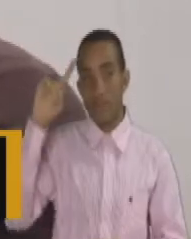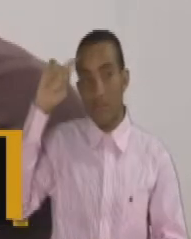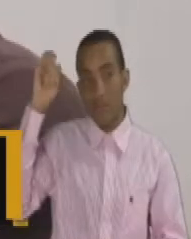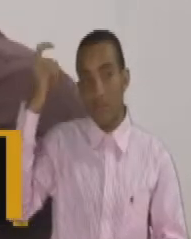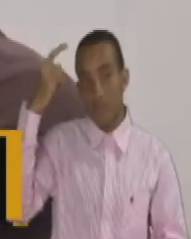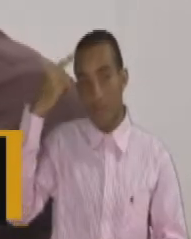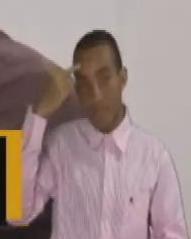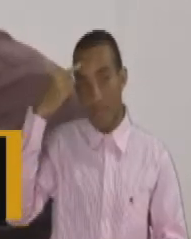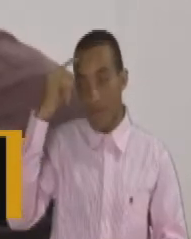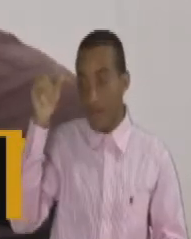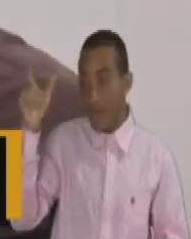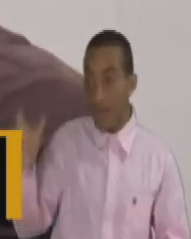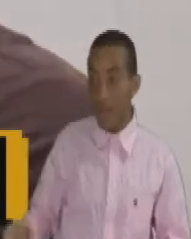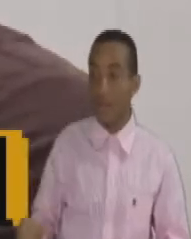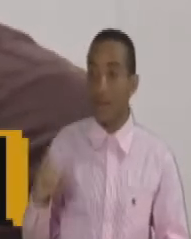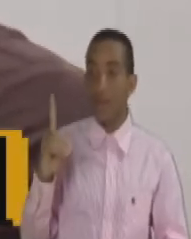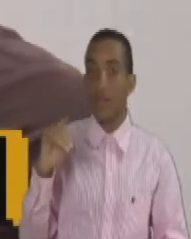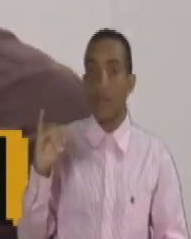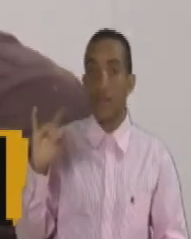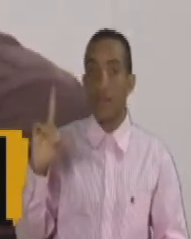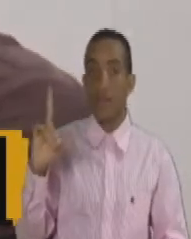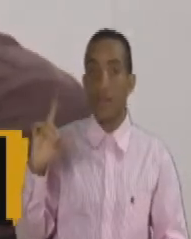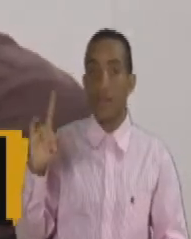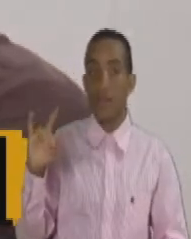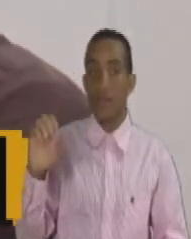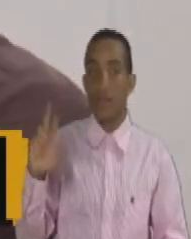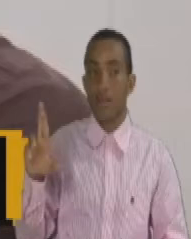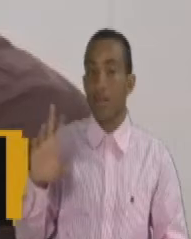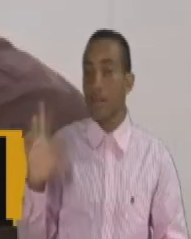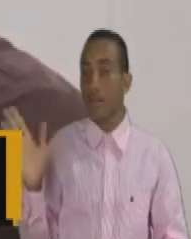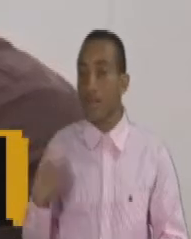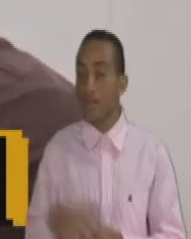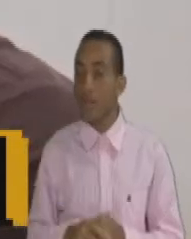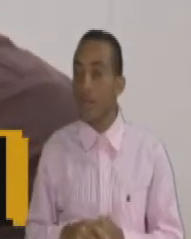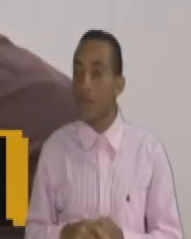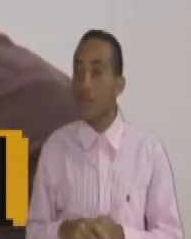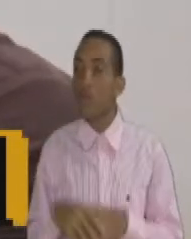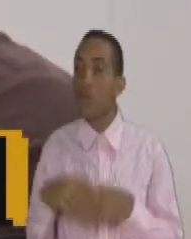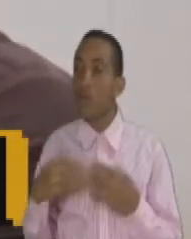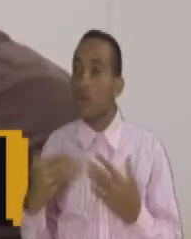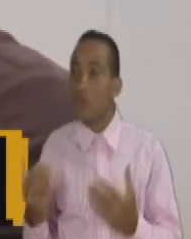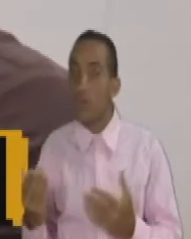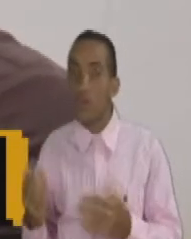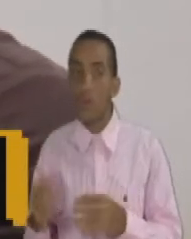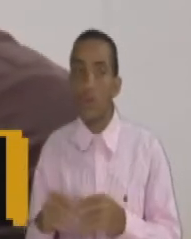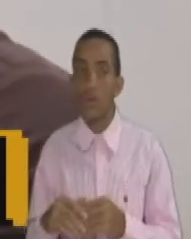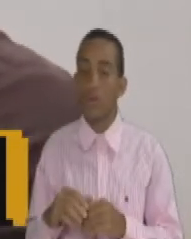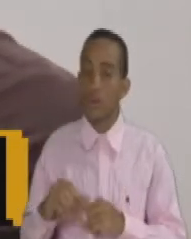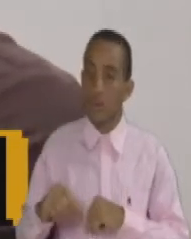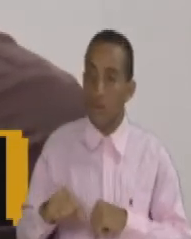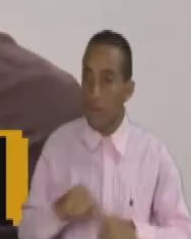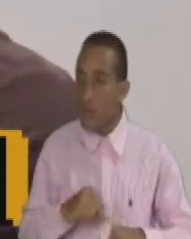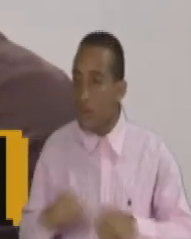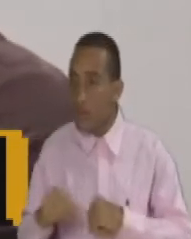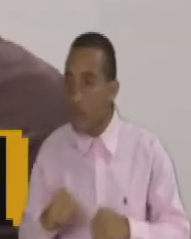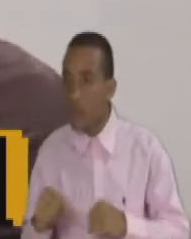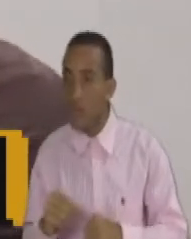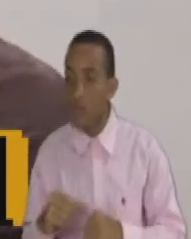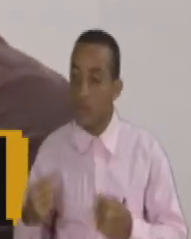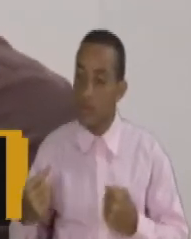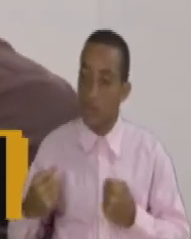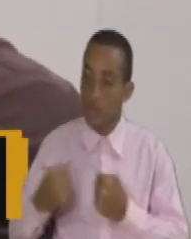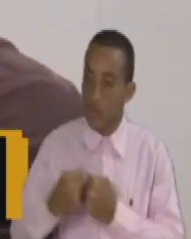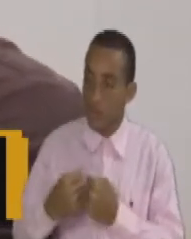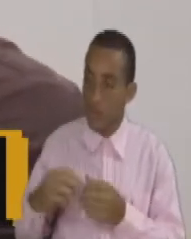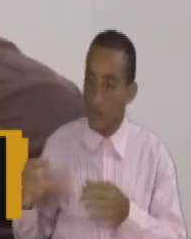Didier Tavera, desde el día que llegué me dijo: Armando, usted tiene que mirar a ver cómo va a terminar esa obra. Hemos estado trabajando de la mano del secretario de salud, el